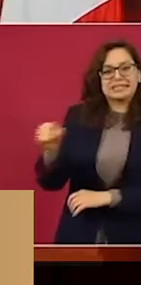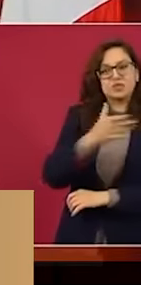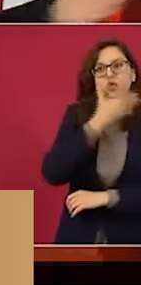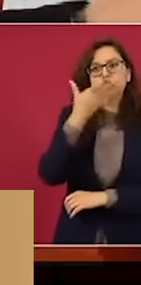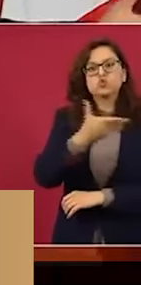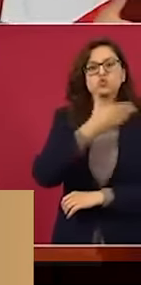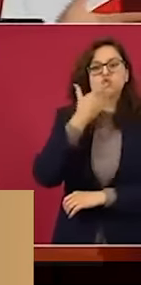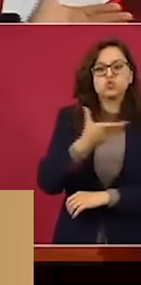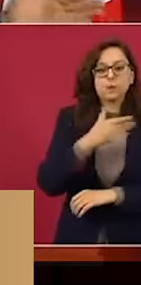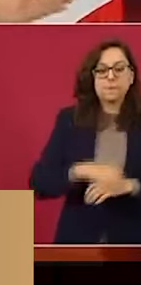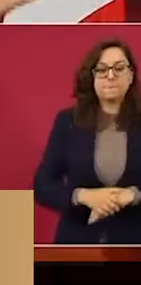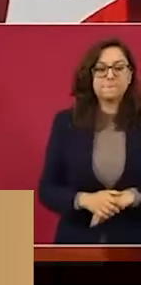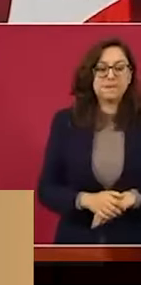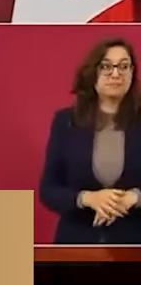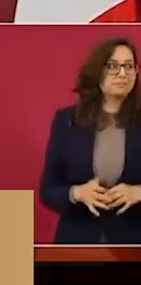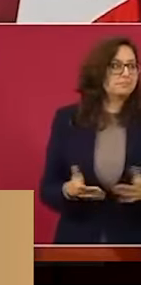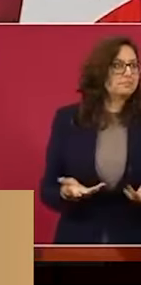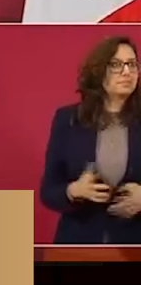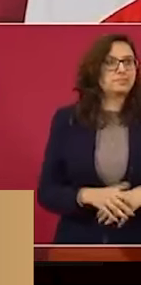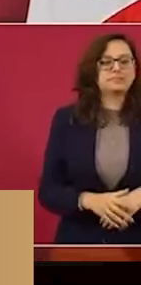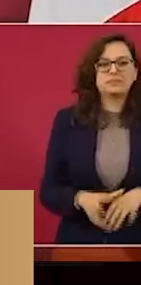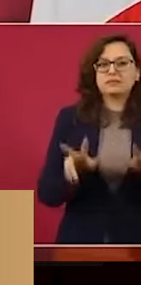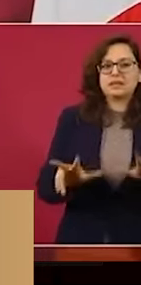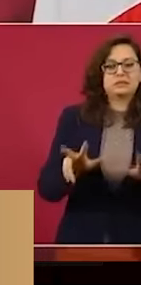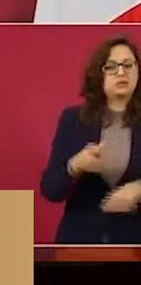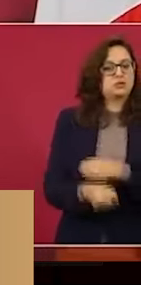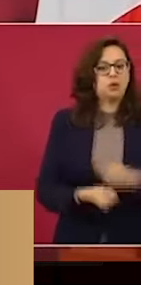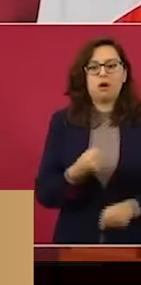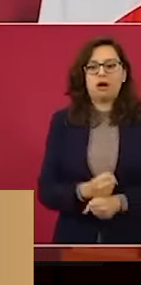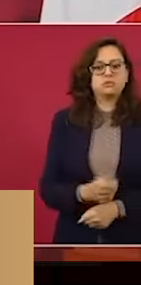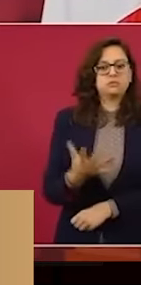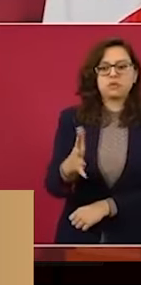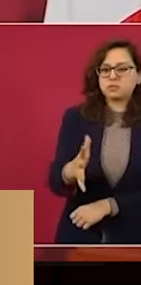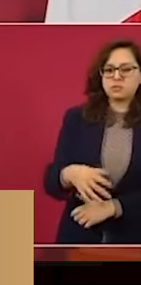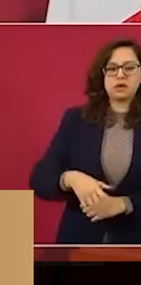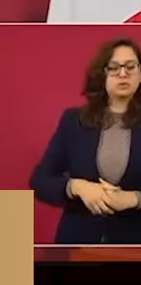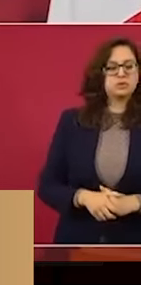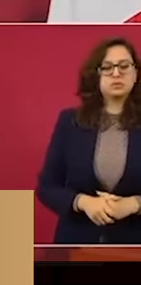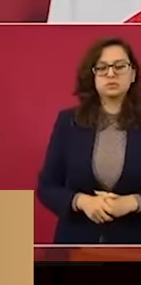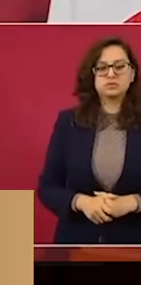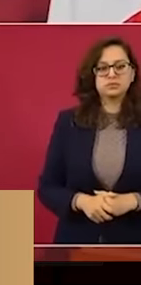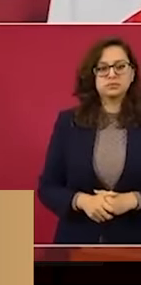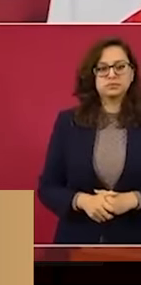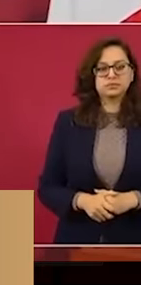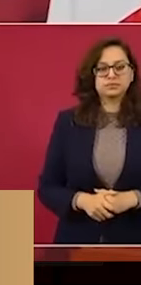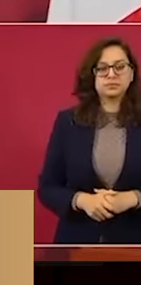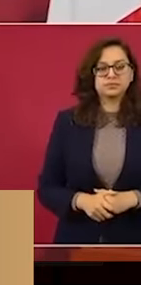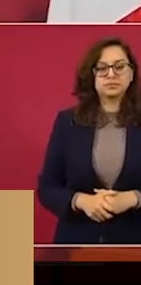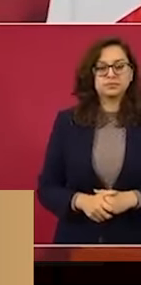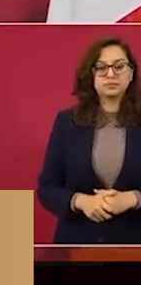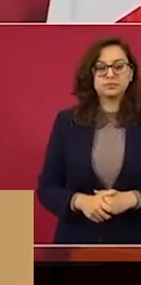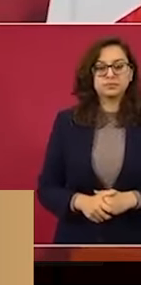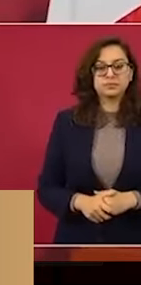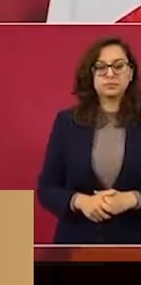mientras que la derecha estúpida que había en Hispanoamérica, pues yo he charlado con todos ellos, estaba tomando champán y decía, no, no hace falta